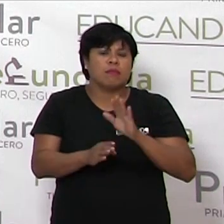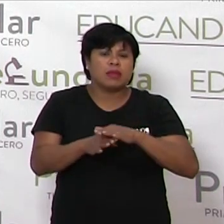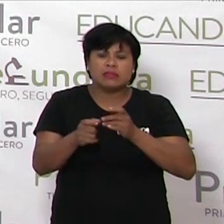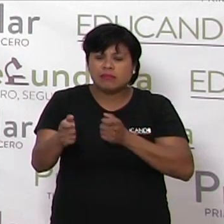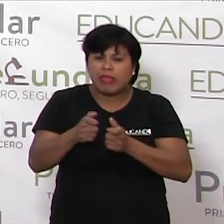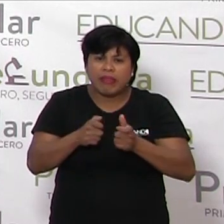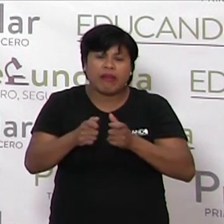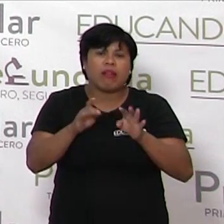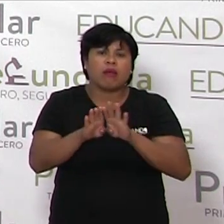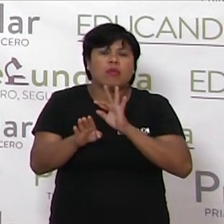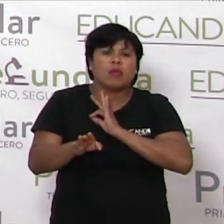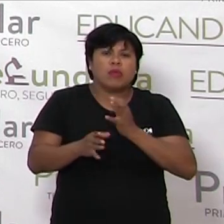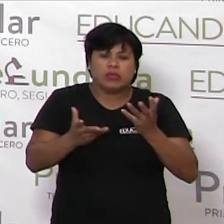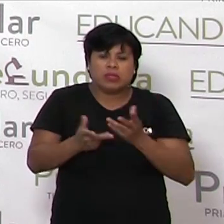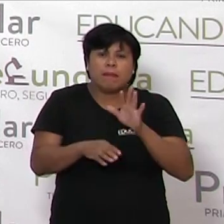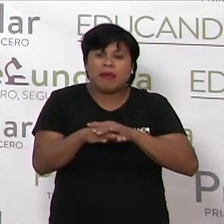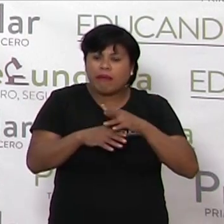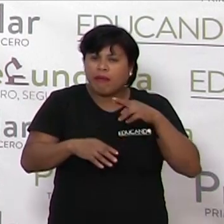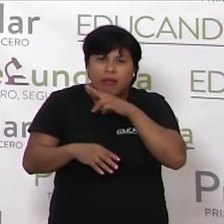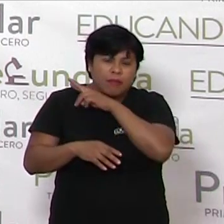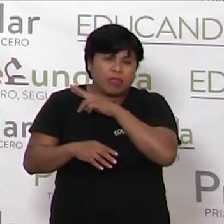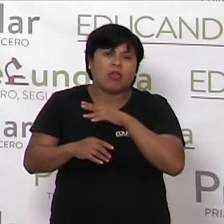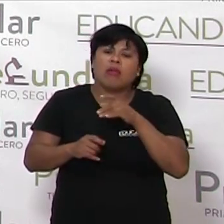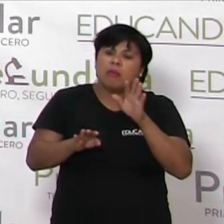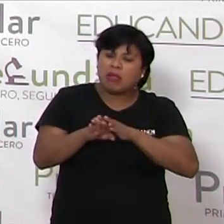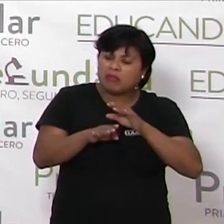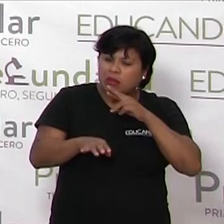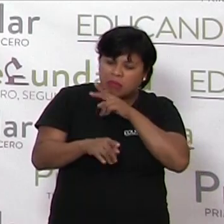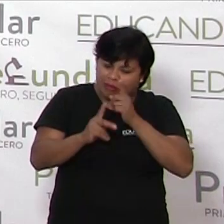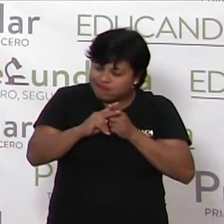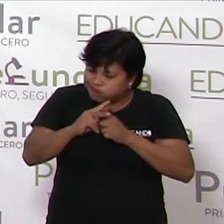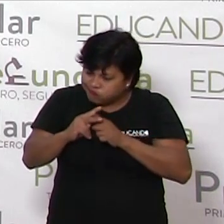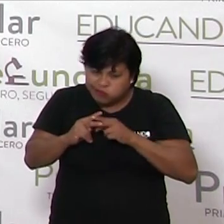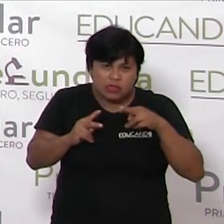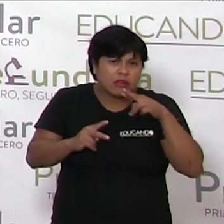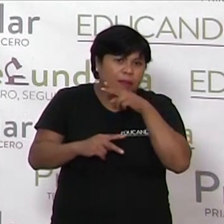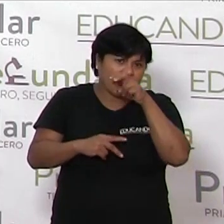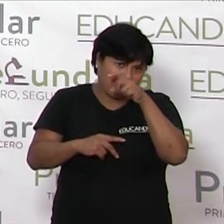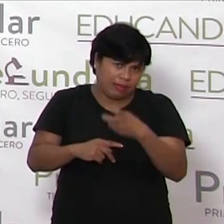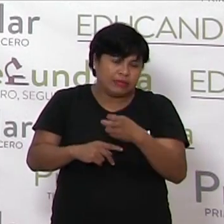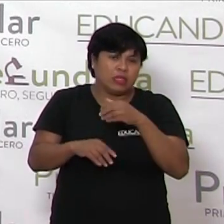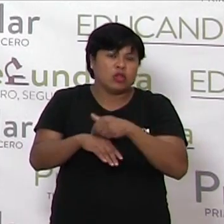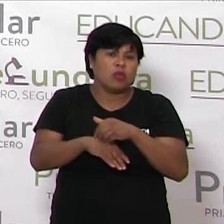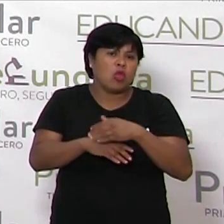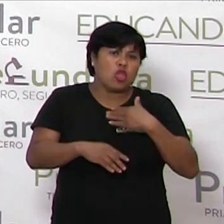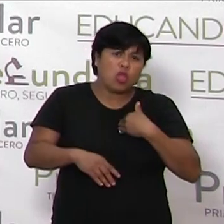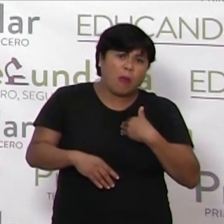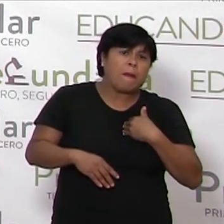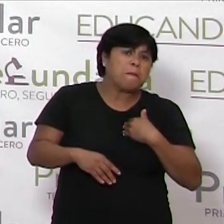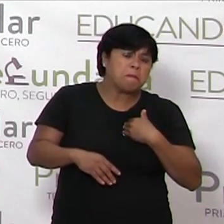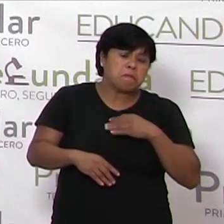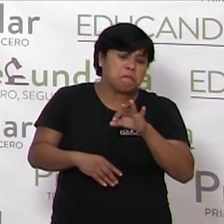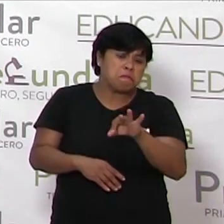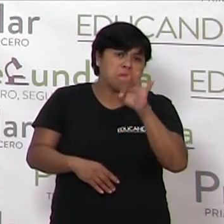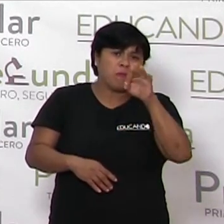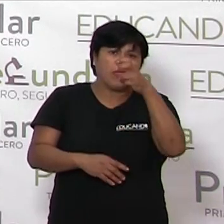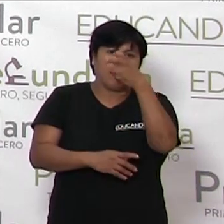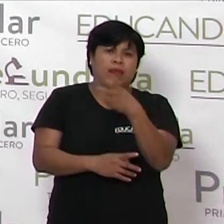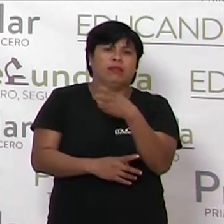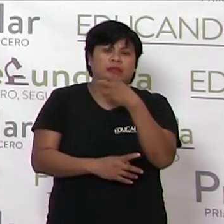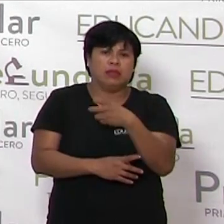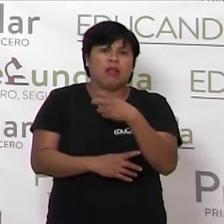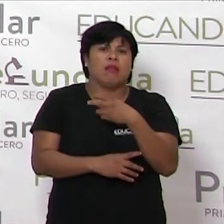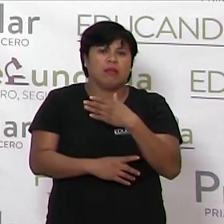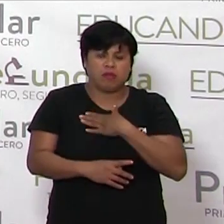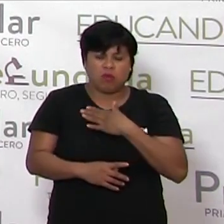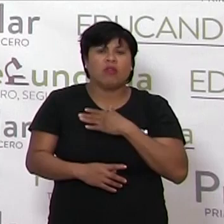fácilmente manejarlos, que podamos manejarlos muy rápidamente, hacer cálculos mentales rápidos con ellos. En este caso yo agarraría aquí